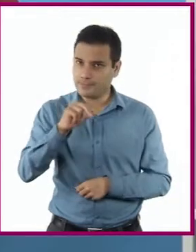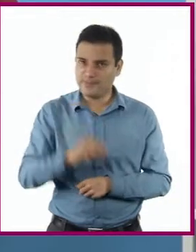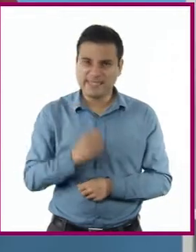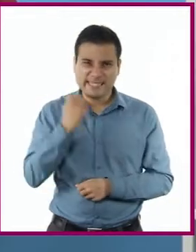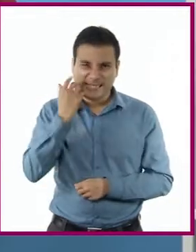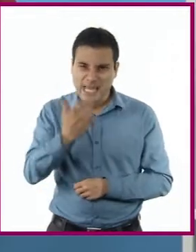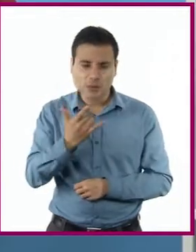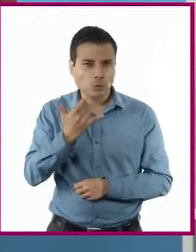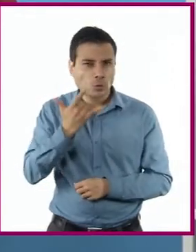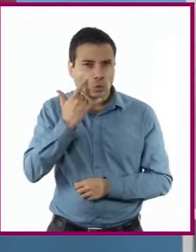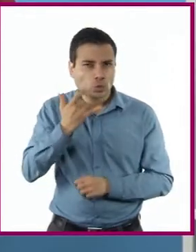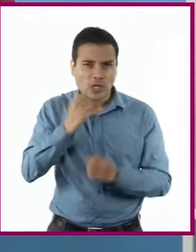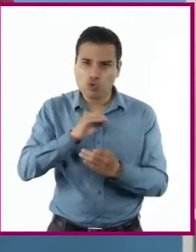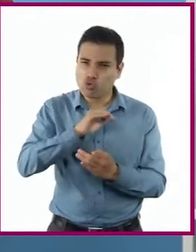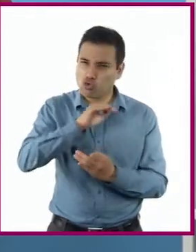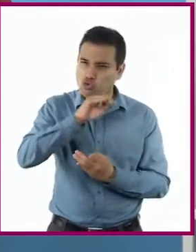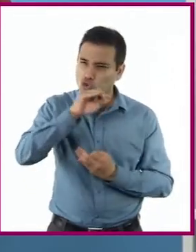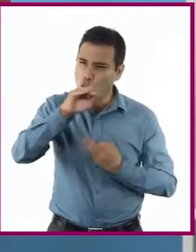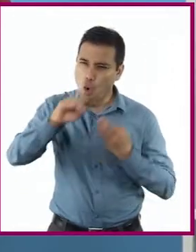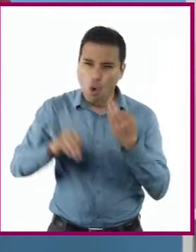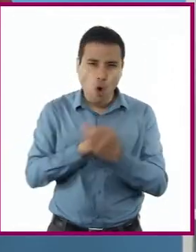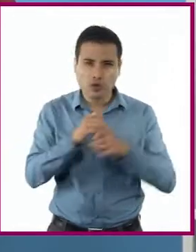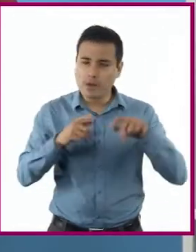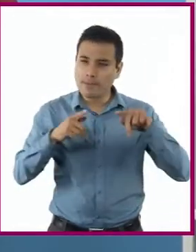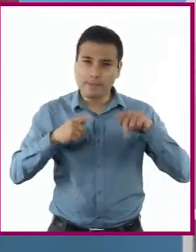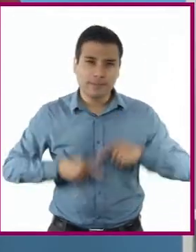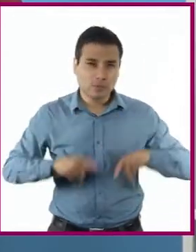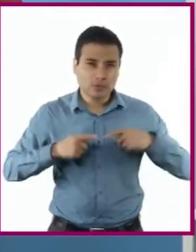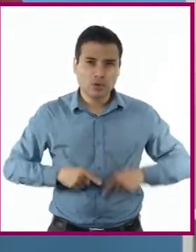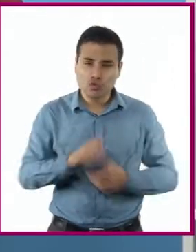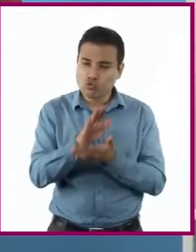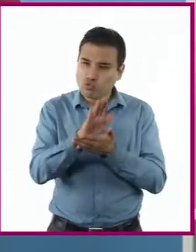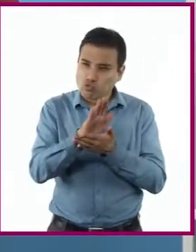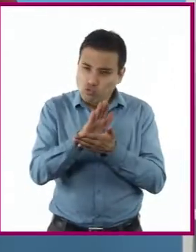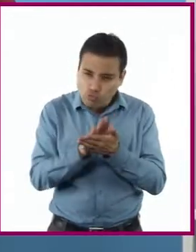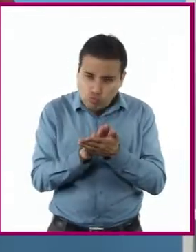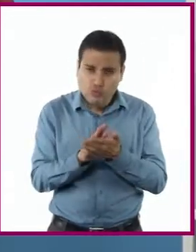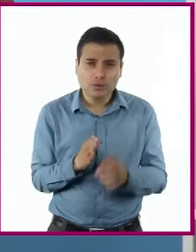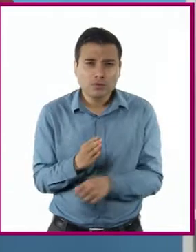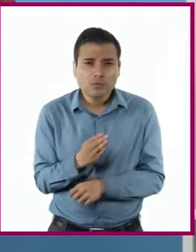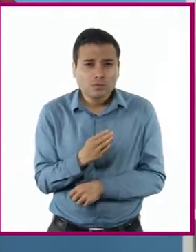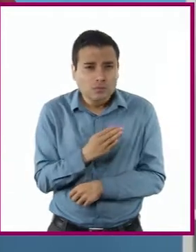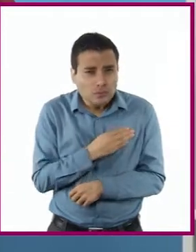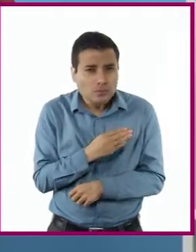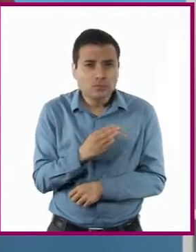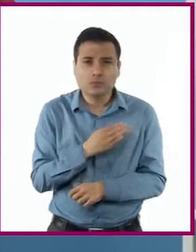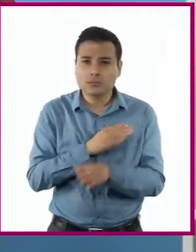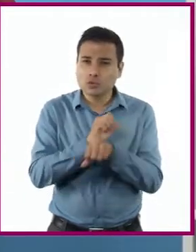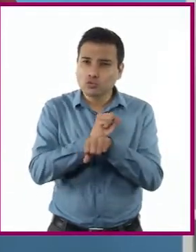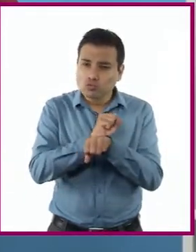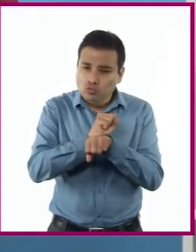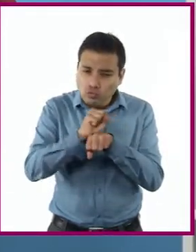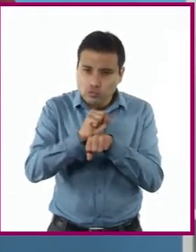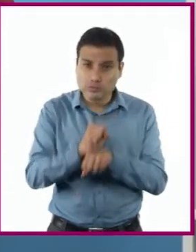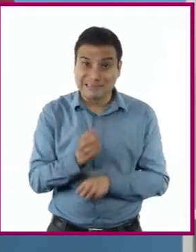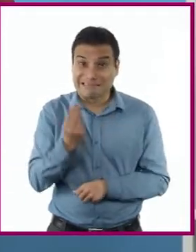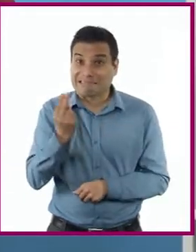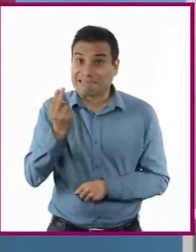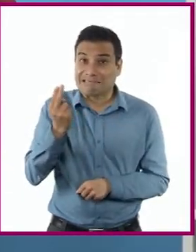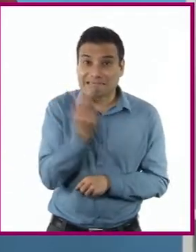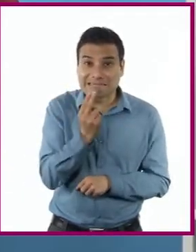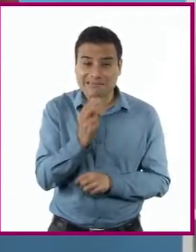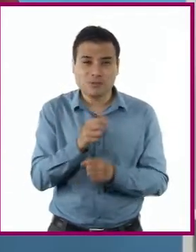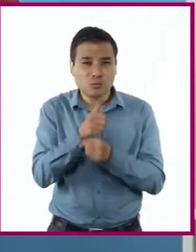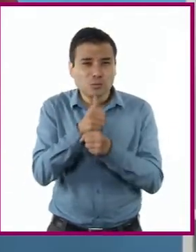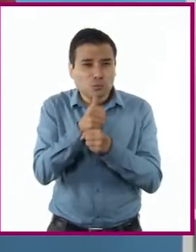luchar junto con todos los que son gente humilde y simple como nosotros y que tienen gran necesidad y que sufren